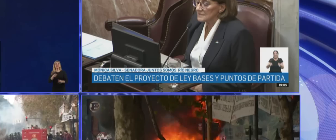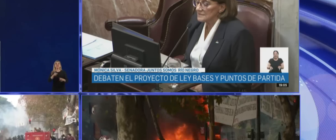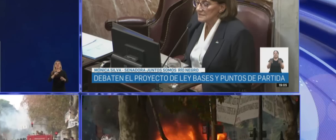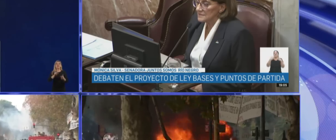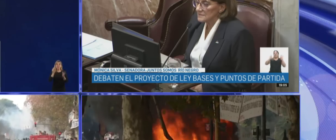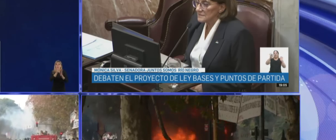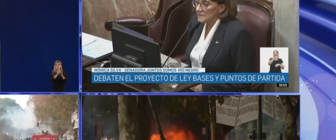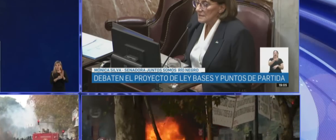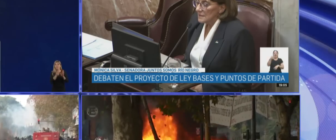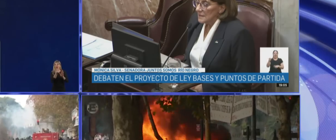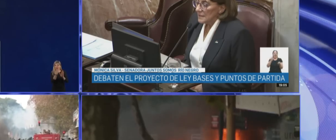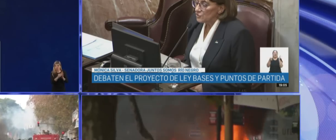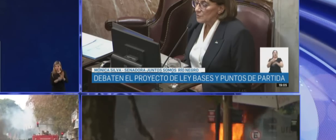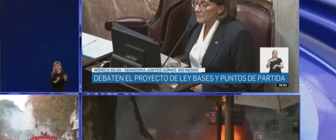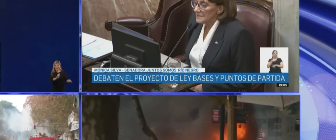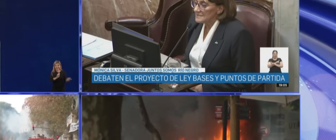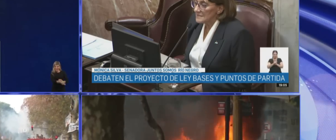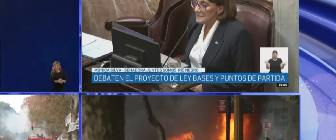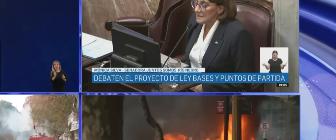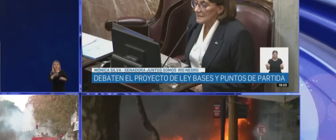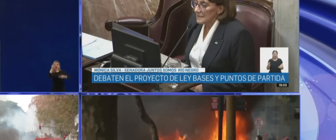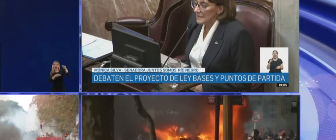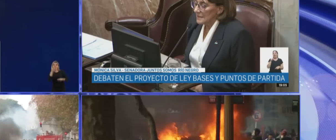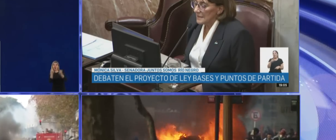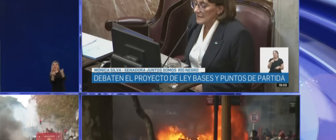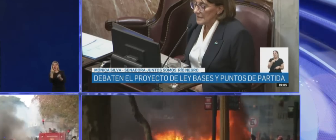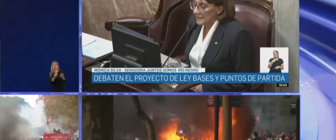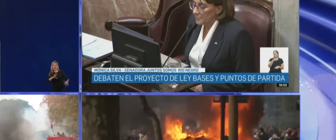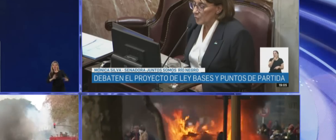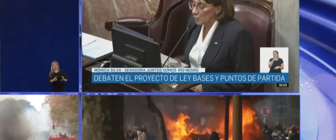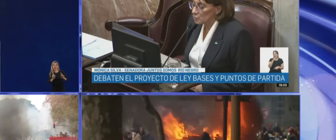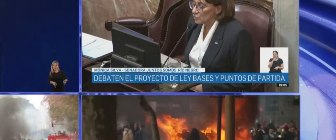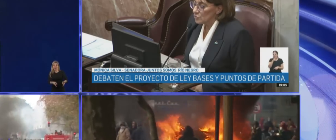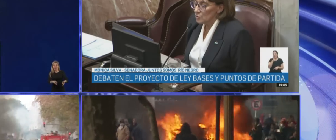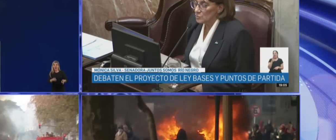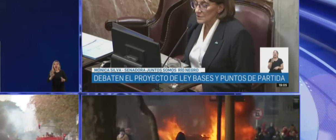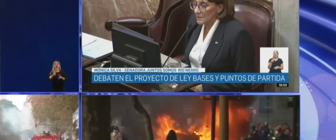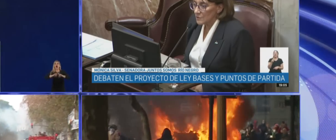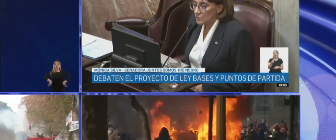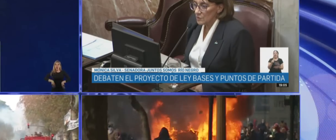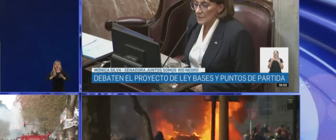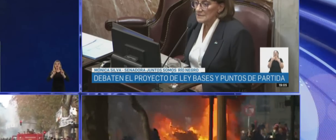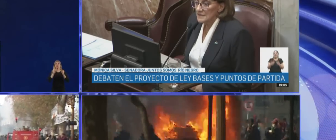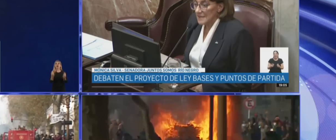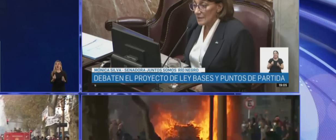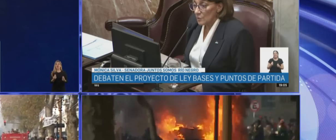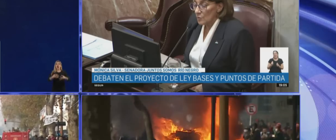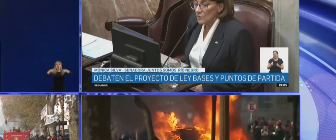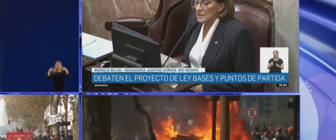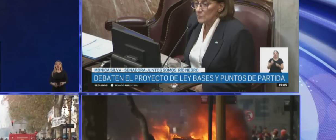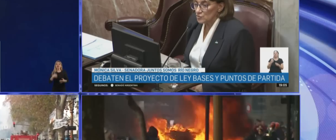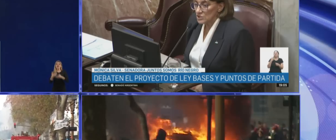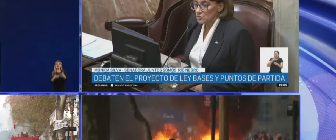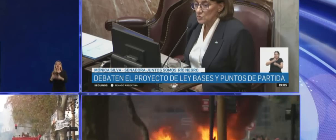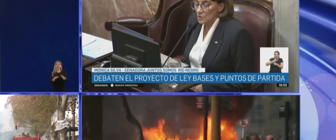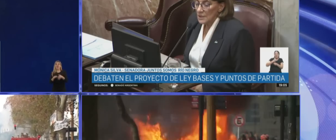precios, impide el correcto cálculo económico y, en consecuencia, anula lo que Hayek llamaba el correcto funcionamiento